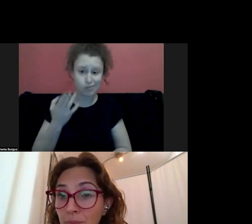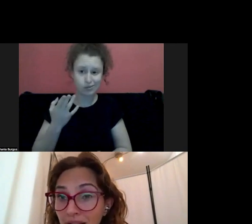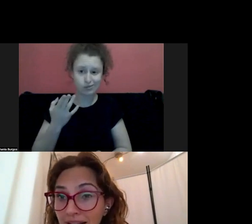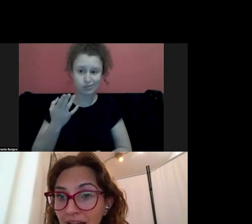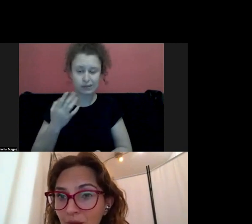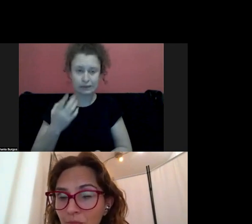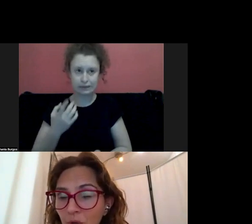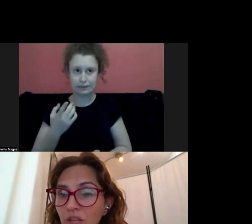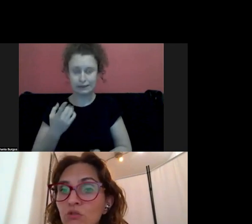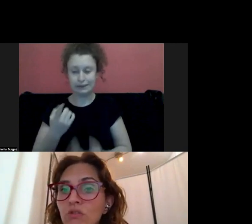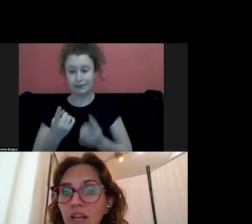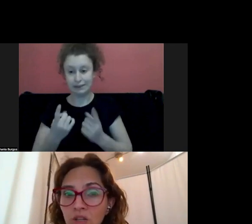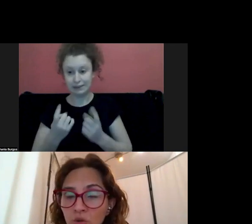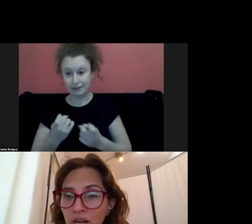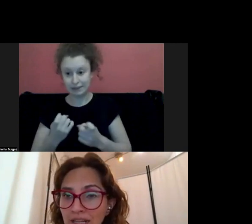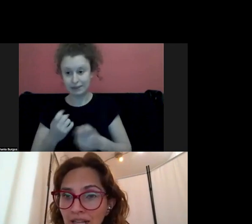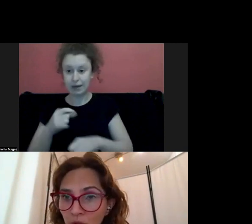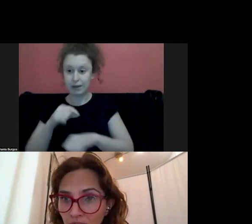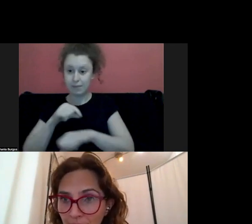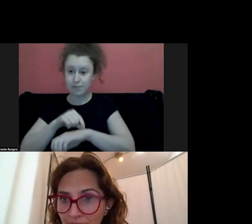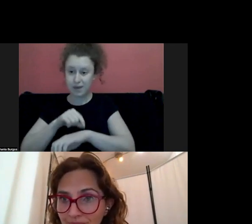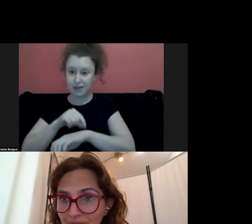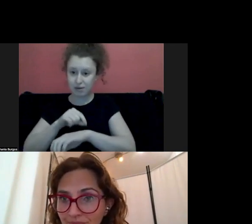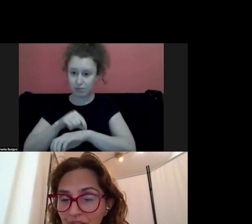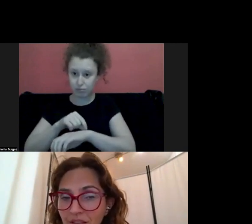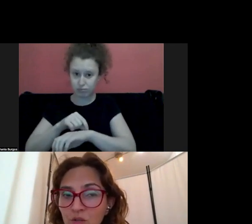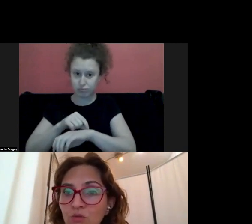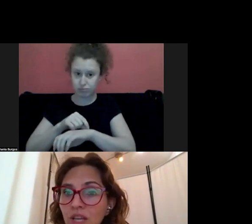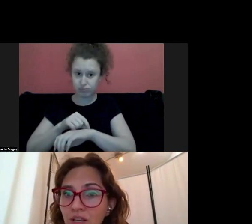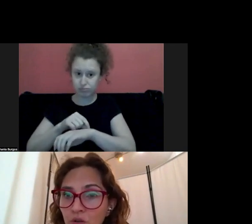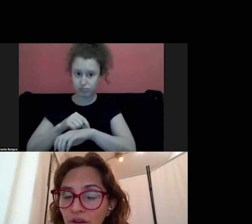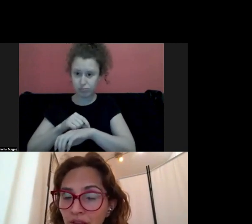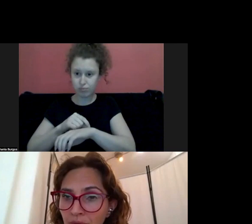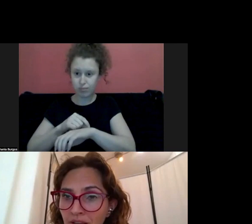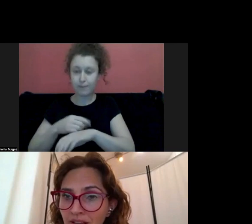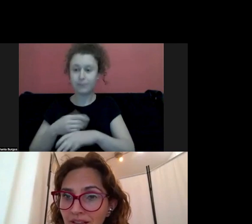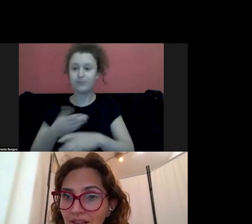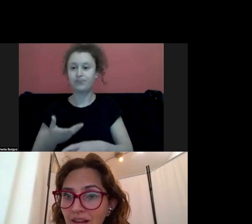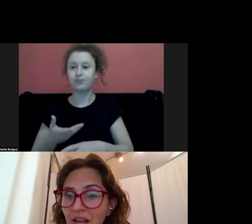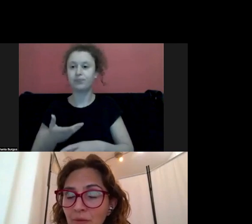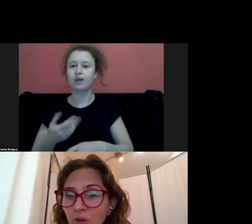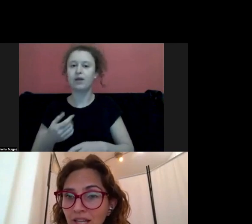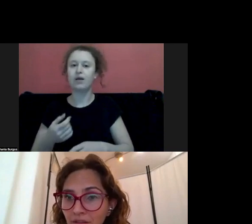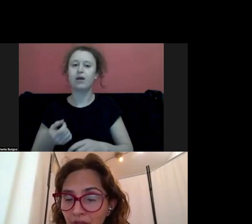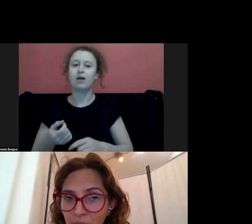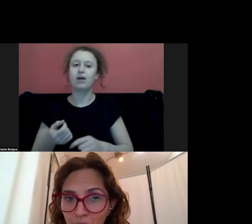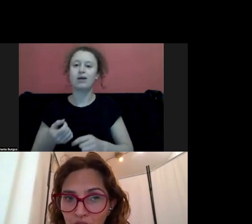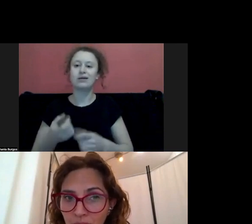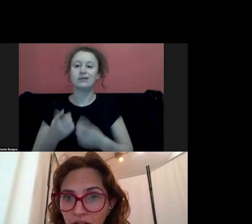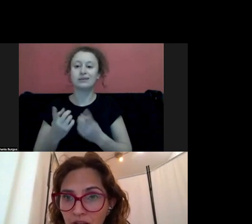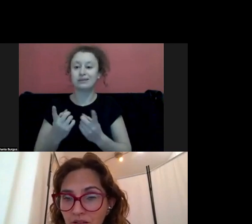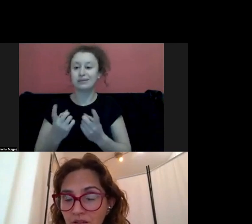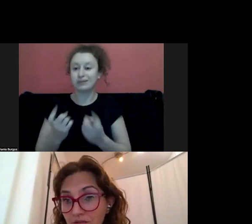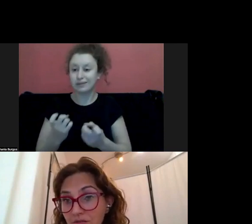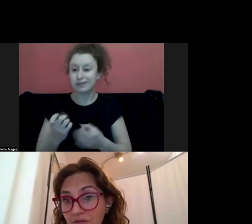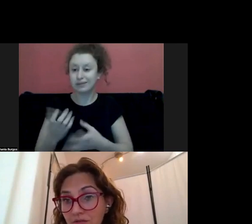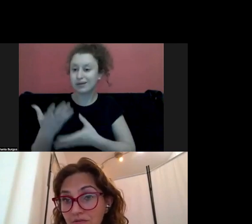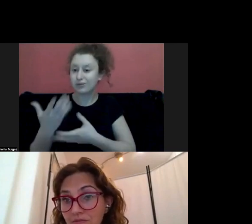atención temprana porque es un derecho de la criatura. Es un derecho a recibir la mejor atención